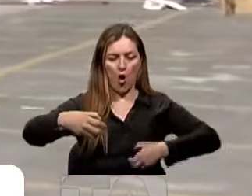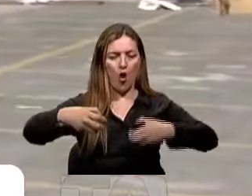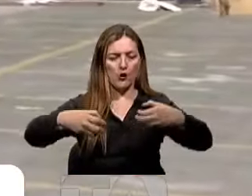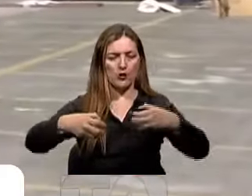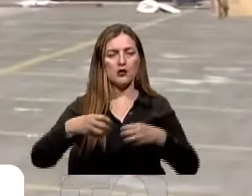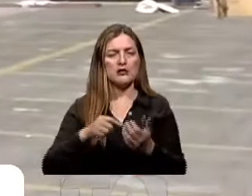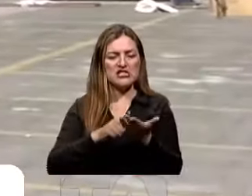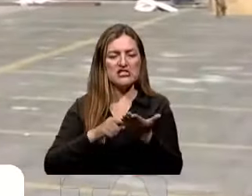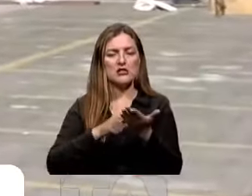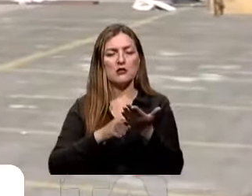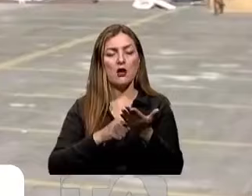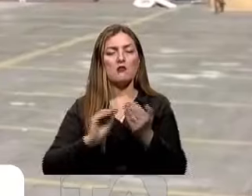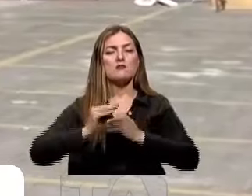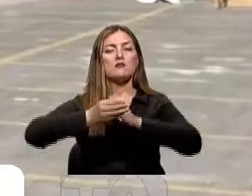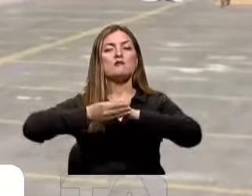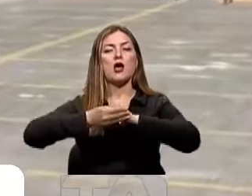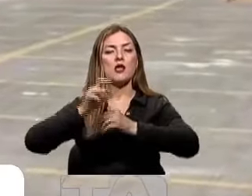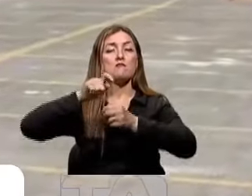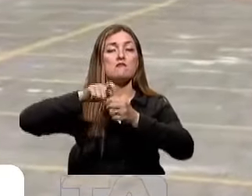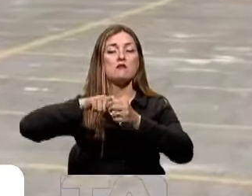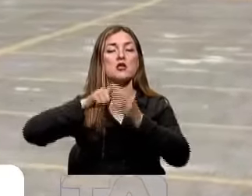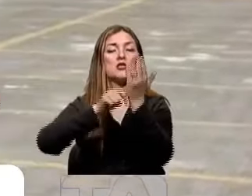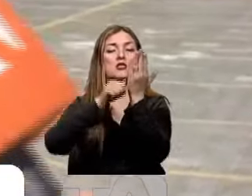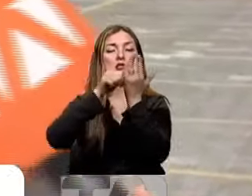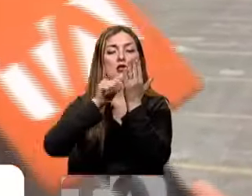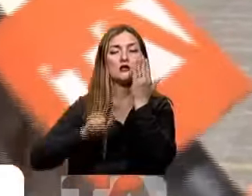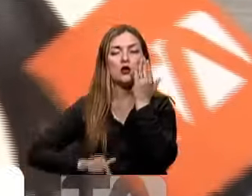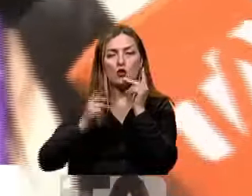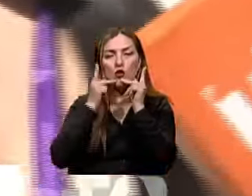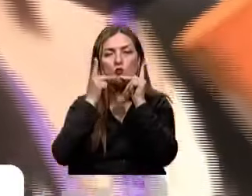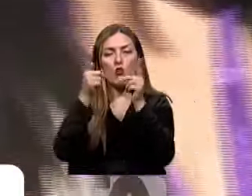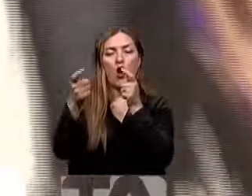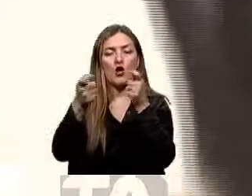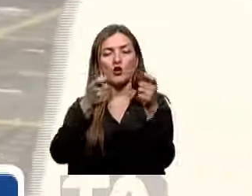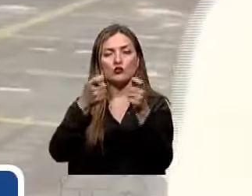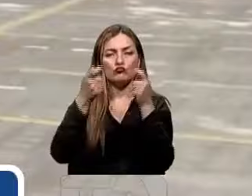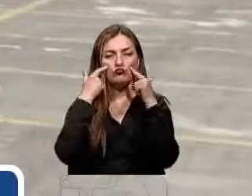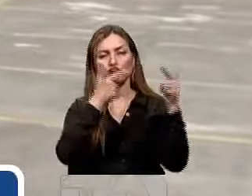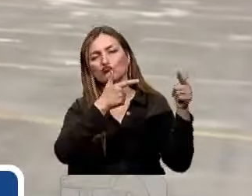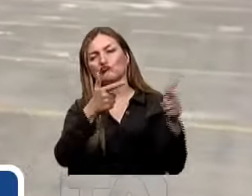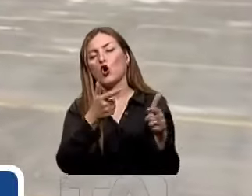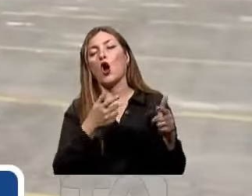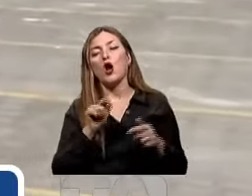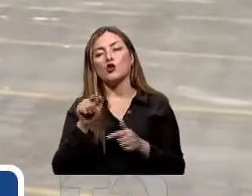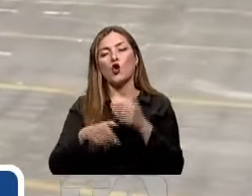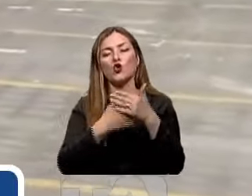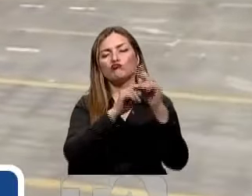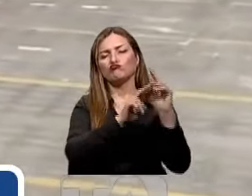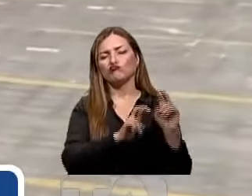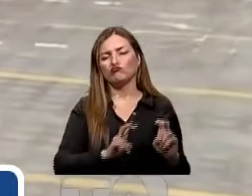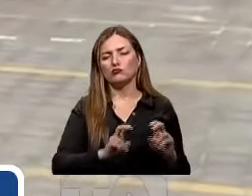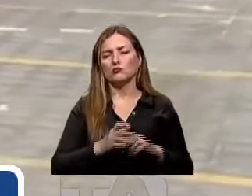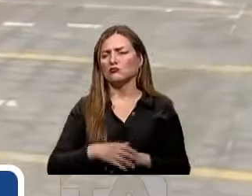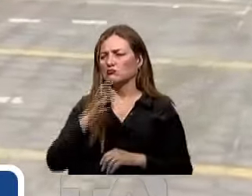está adscrita al Ministerio de salud pública ellos son quienes controlan vigilan y regulan todo este tipo de temas ábrenos un poco por qué es bueno